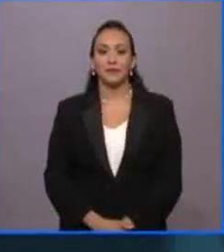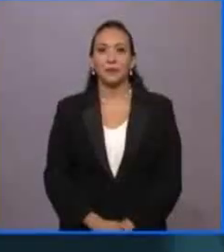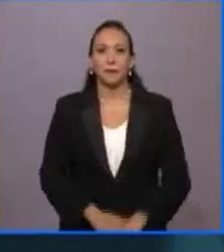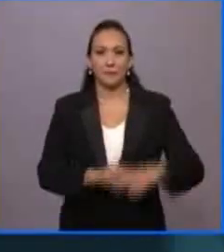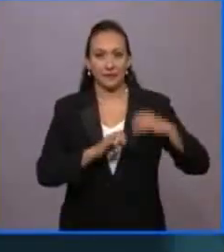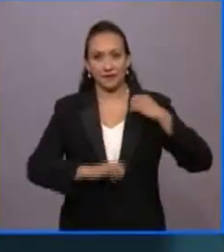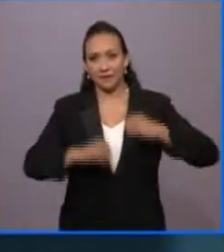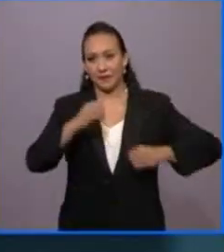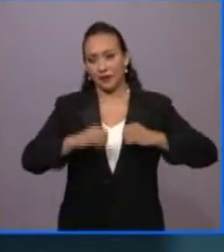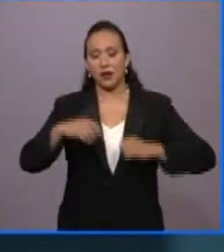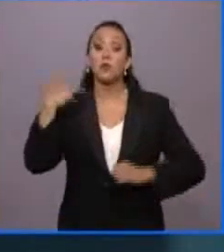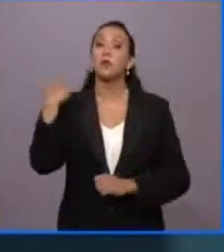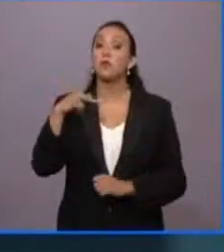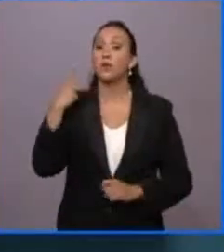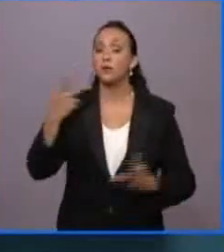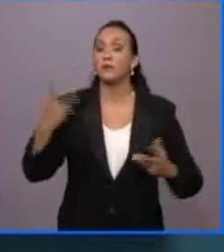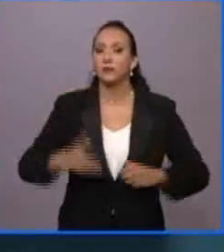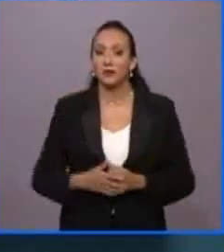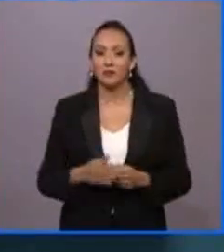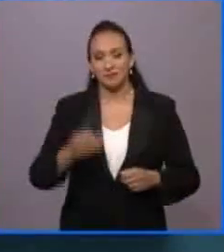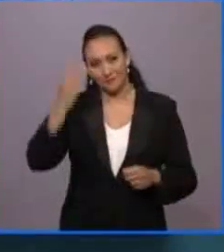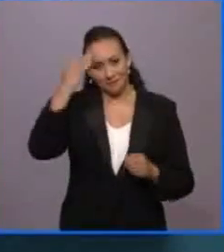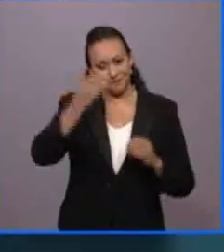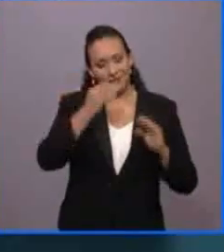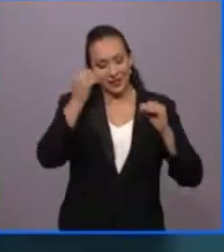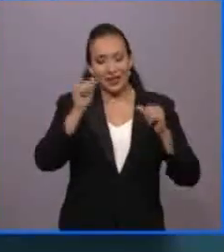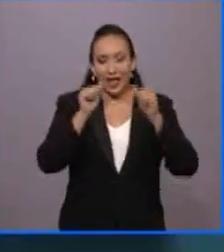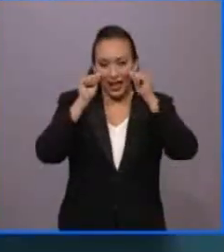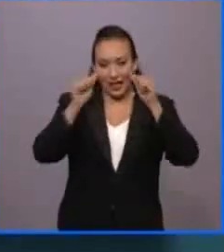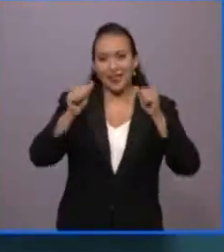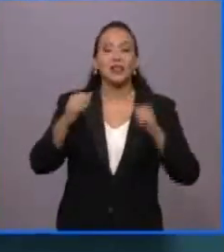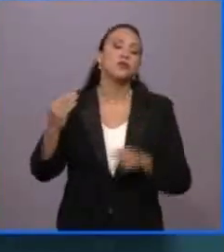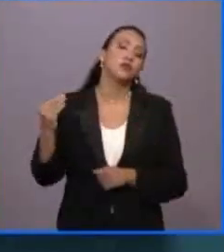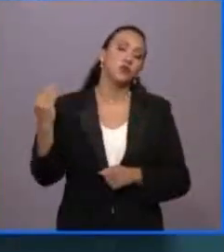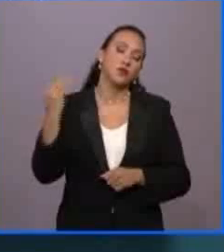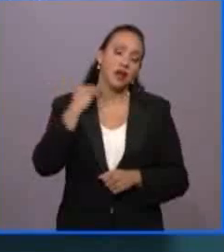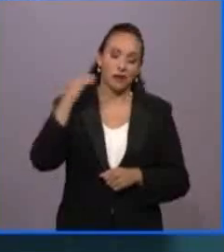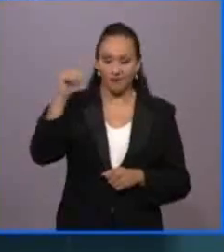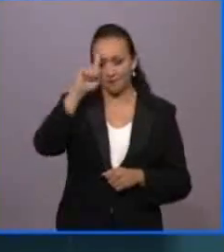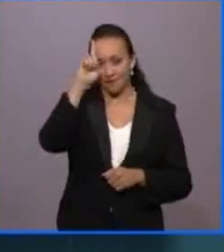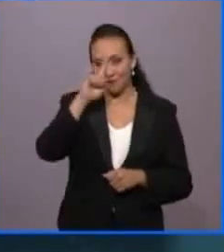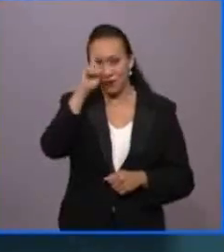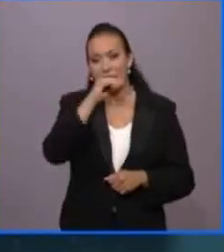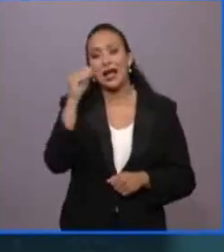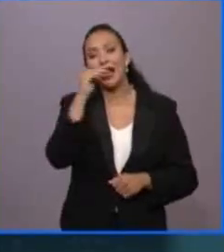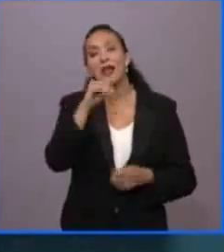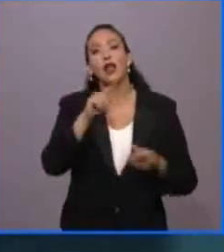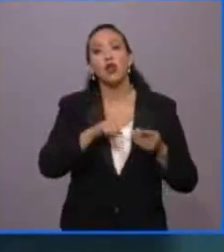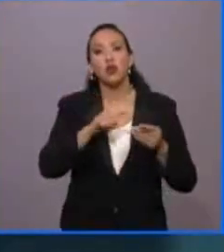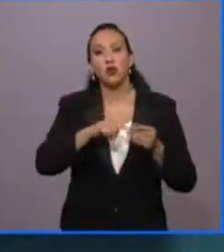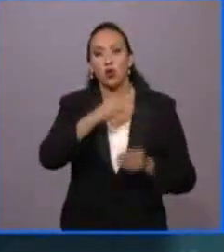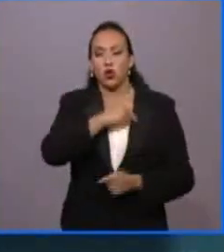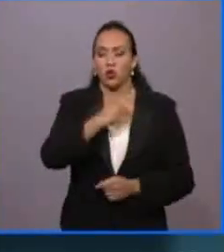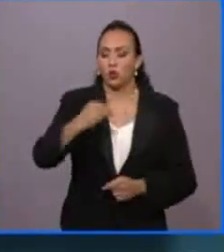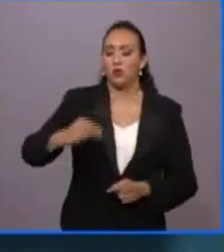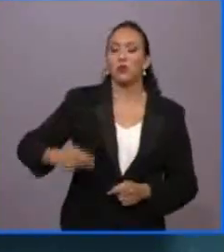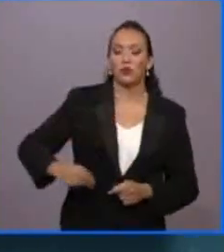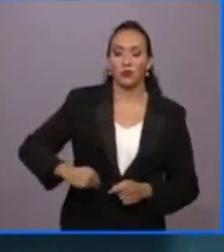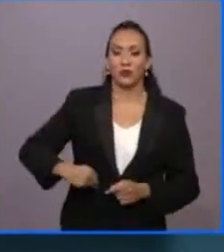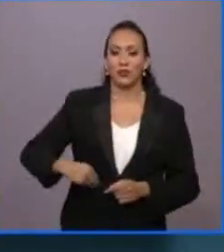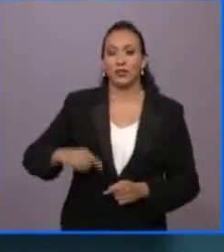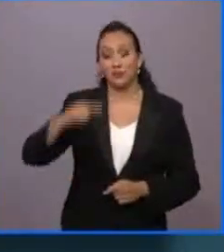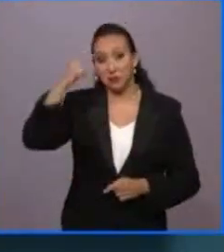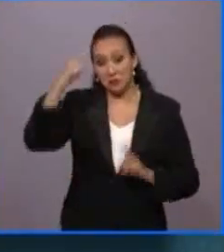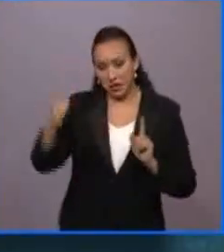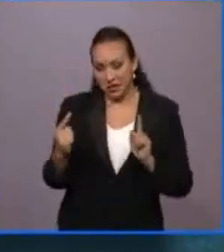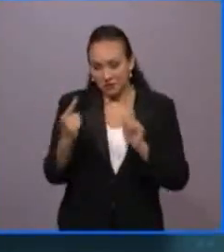El Poder Judicial de Puebla llevó a cabo la jornada de atención jurídica gratuita en el municipio de Huejotzingo para acercar los servicios